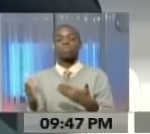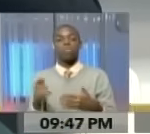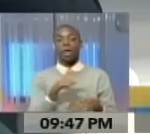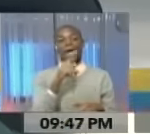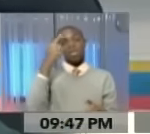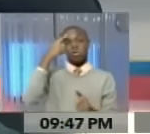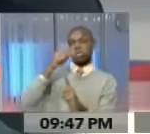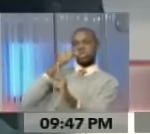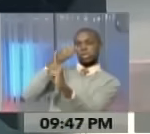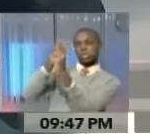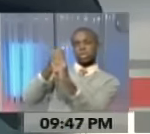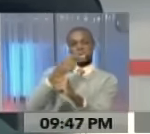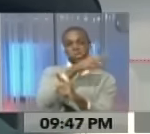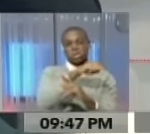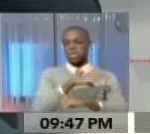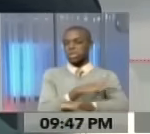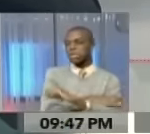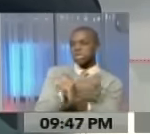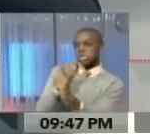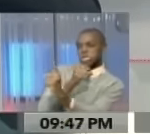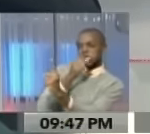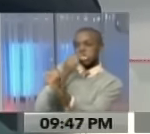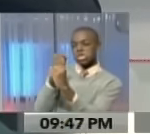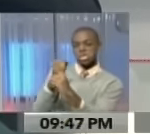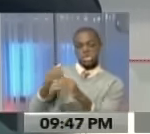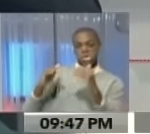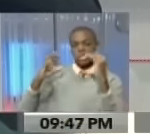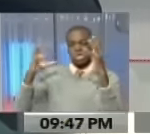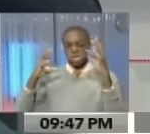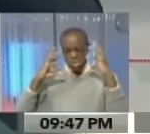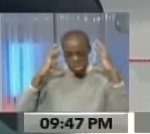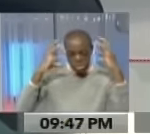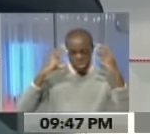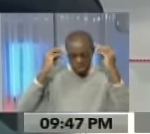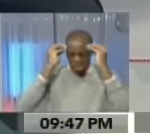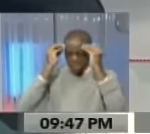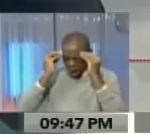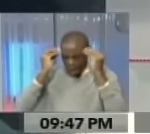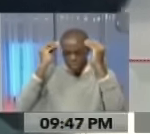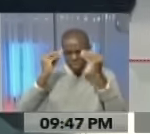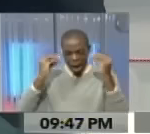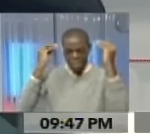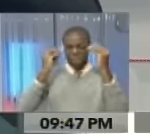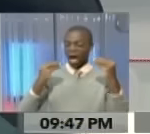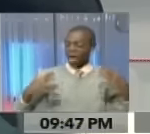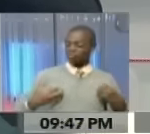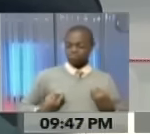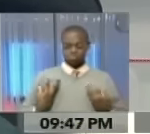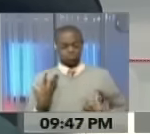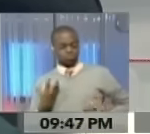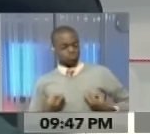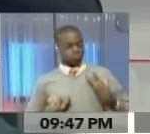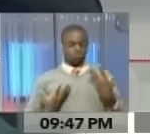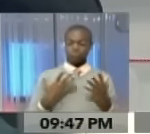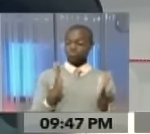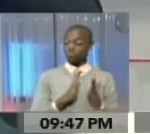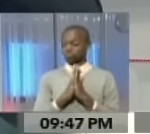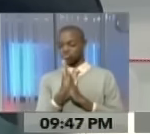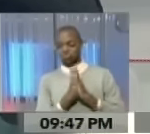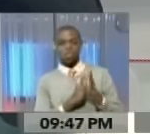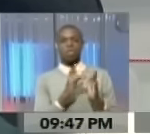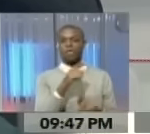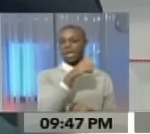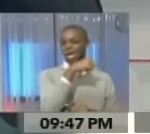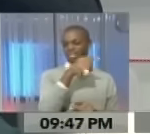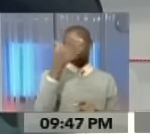estaban envanecidos estaban ensoberbecido con la victoria que obtuvo la guerra económica en la